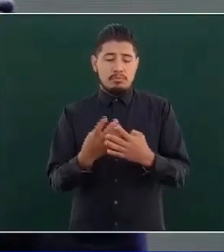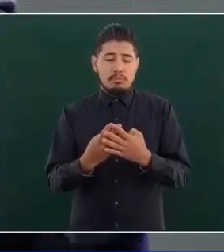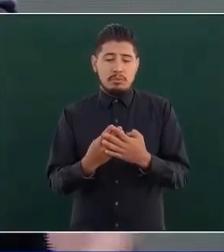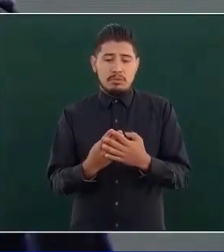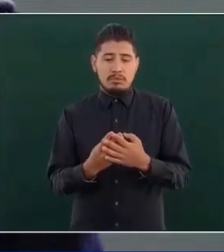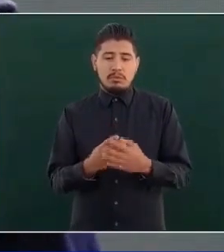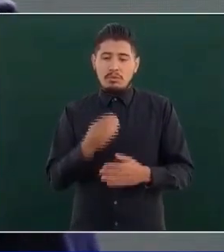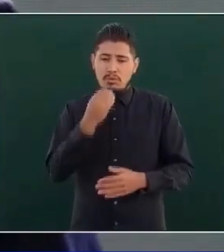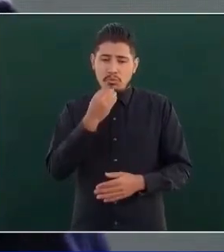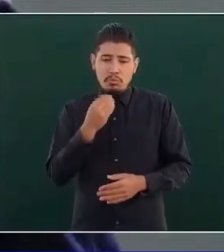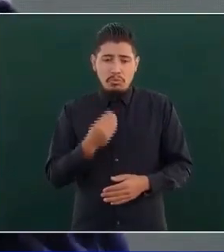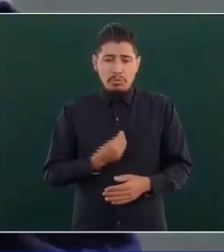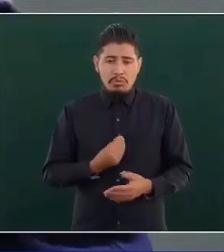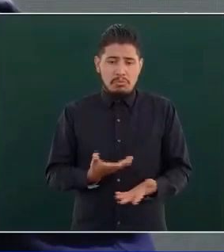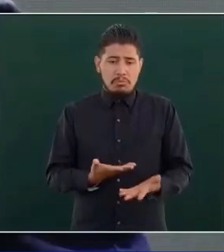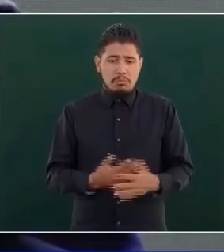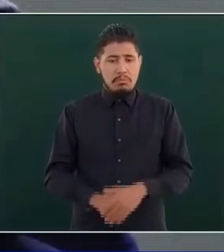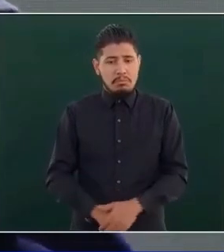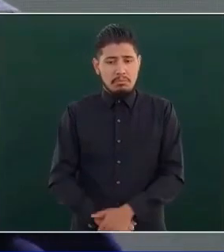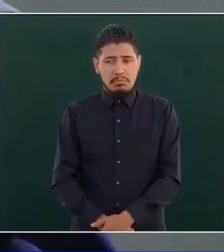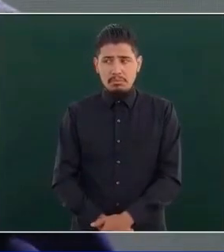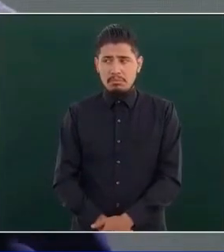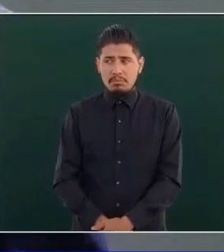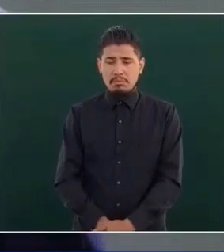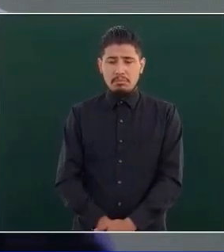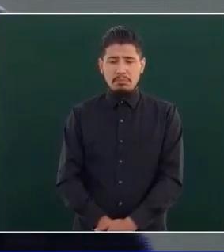Ni modo,